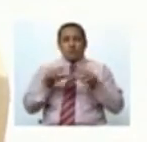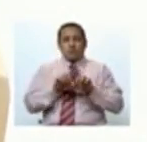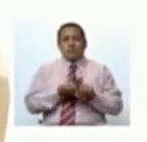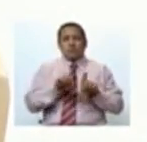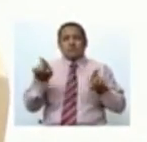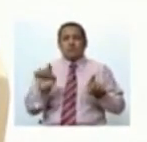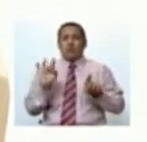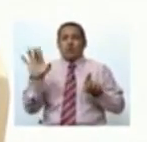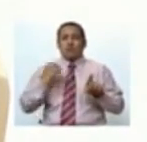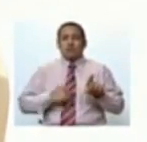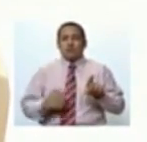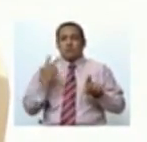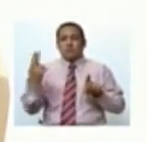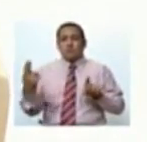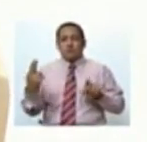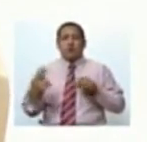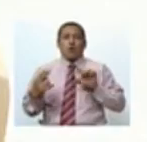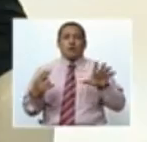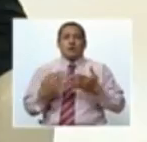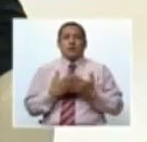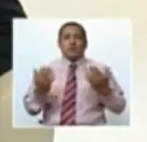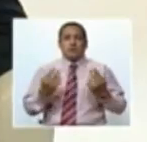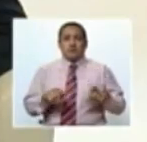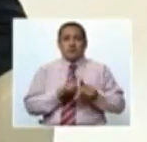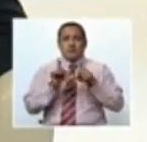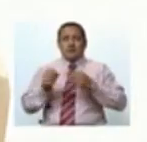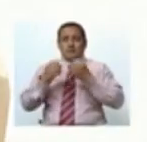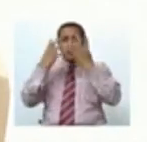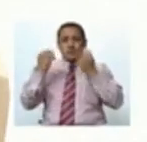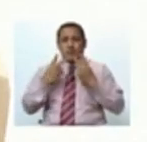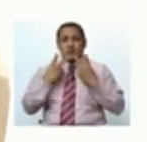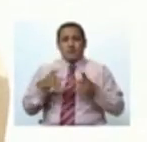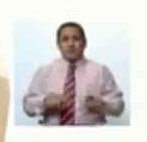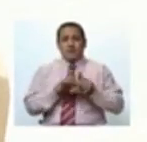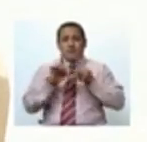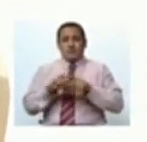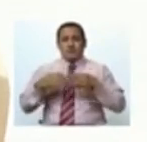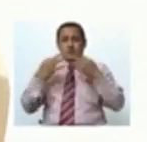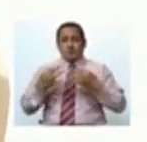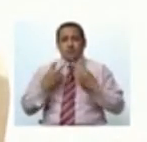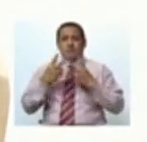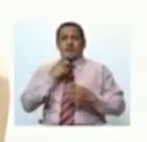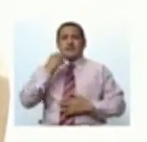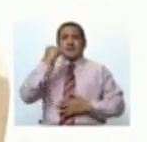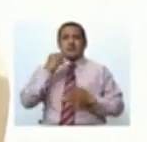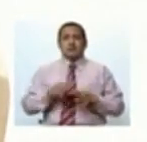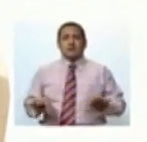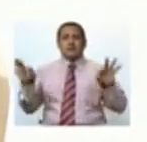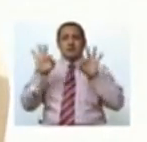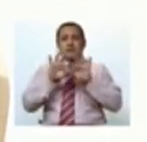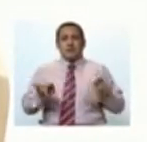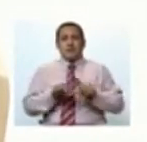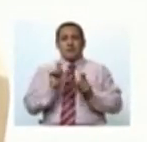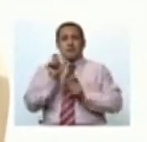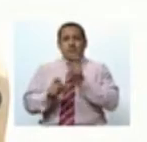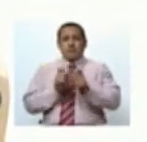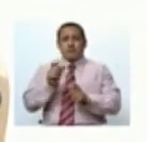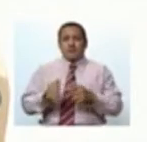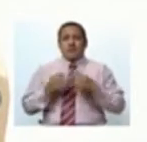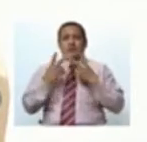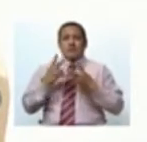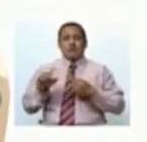y producto de ello tuve un hijo y bueno, se dio la separación de hecho. En el matrimonio finalmente también se concretan derechos fundamentales de las personas que